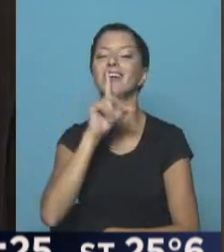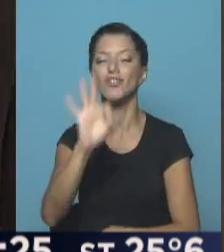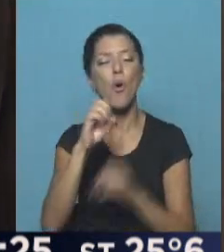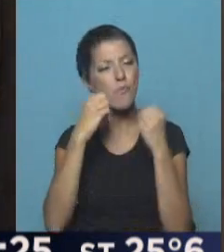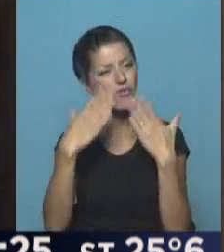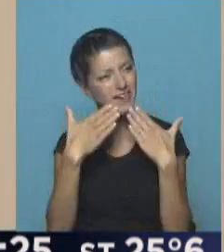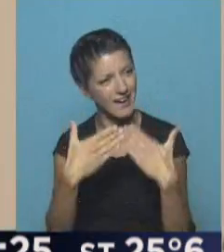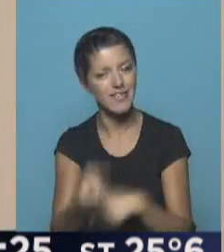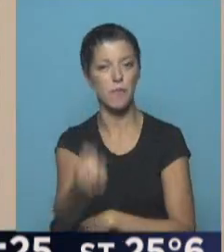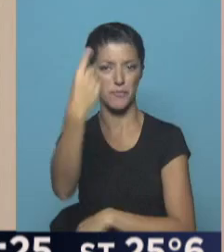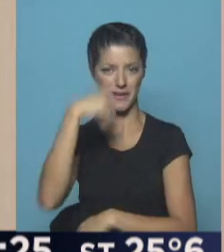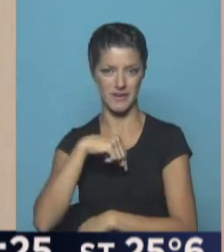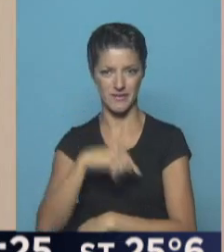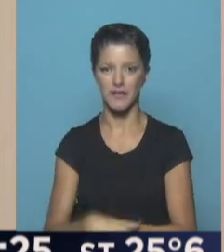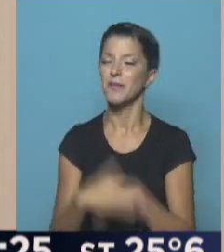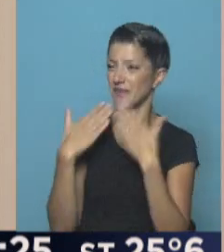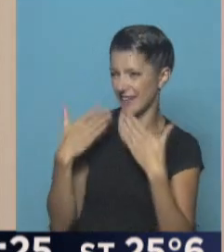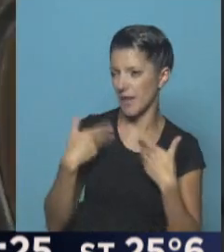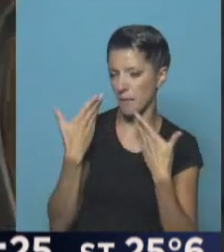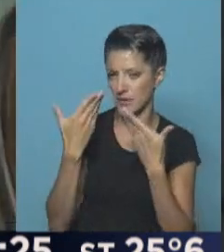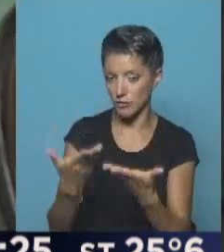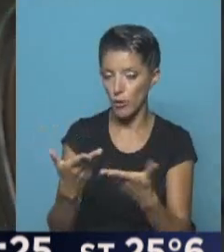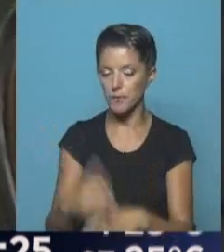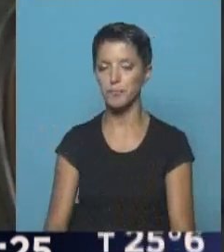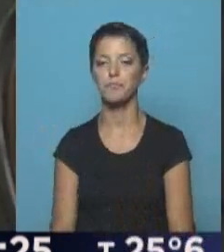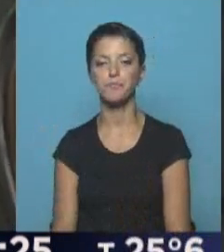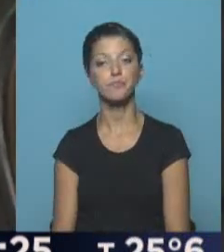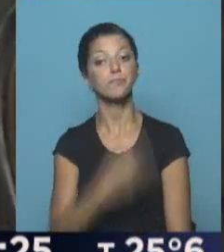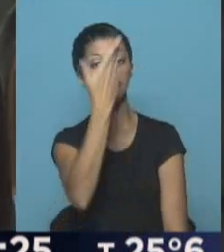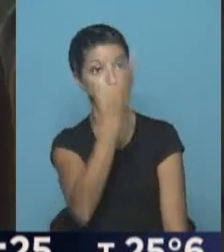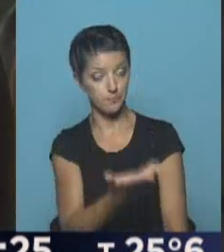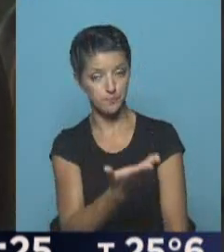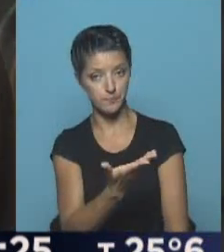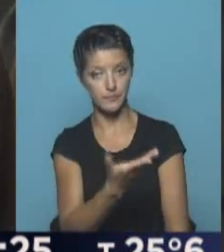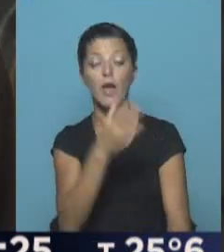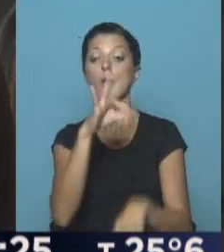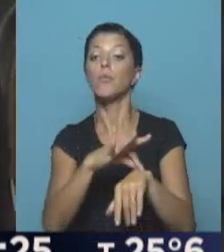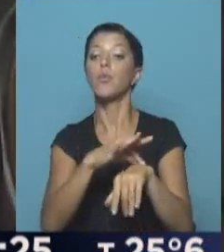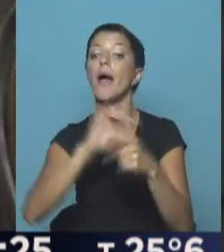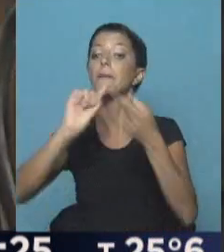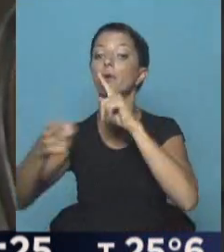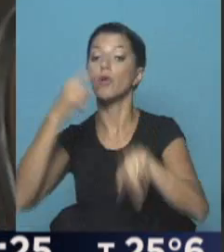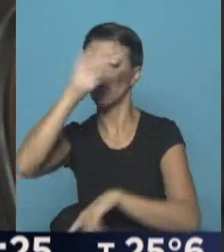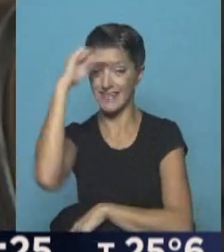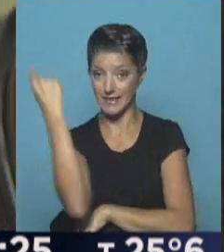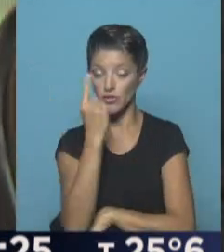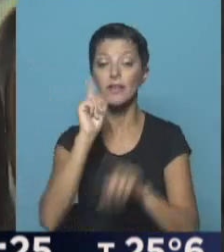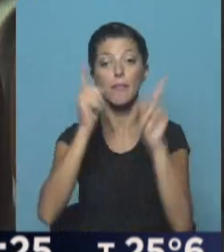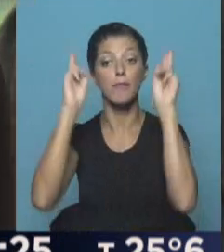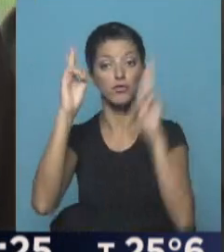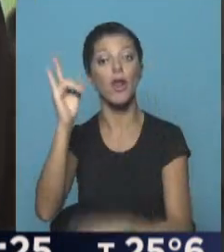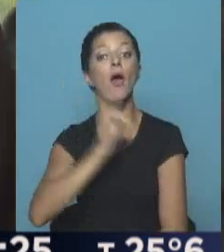muchas gracias por estar con nosotros. Gracias a ustedes por invitarme. Alberto es doctor en Relaciones Internacionales y es profesor en la Universidad